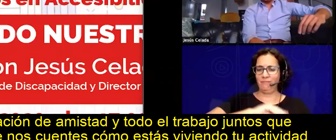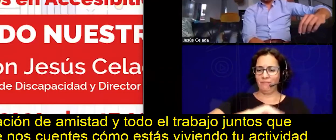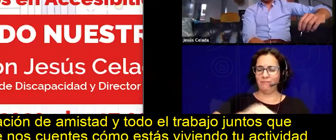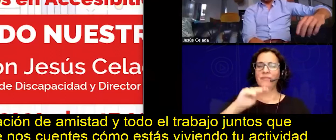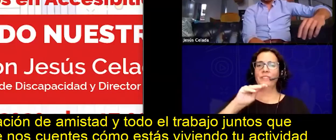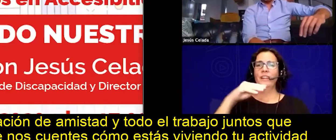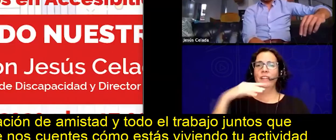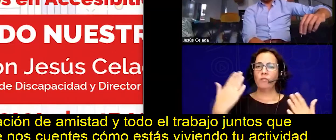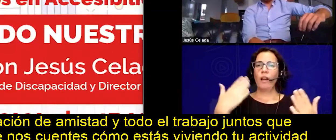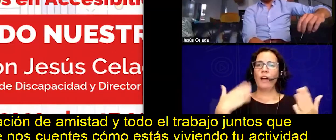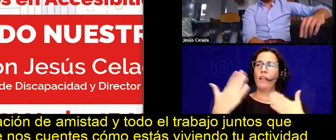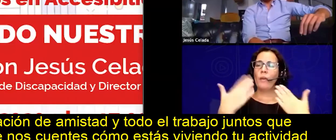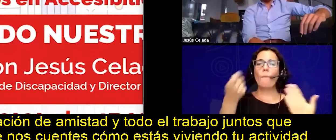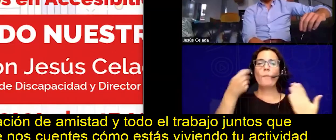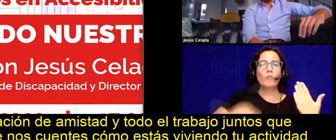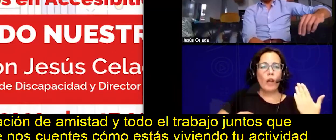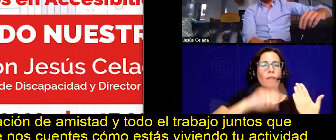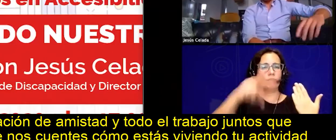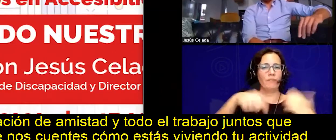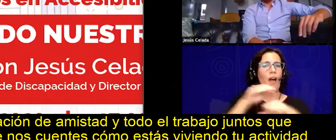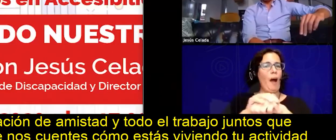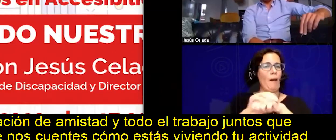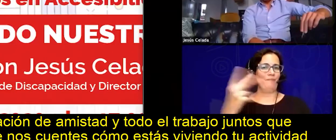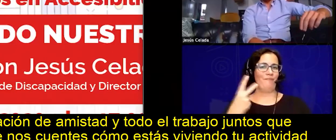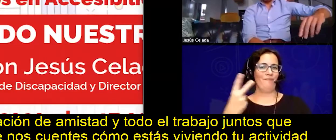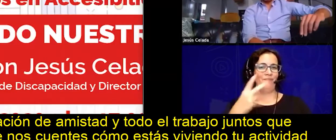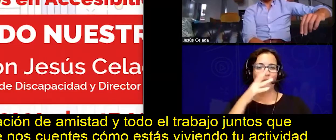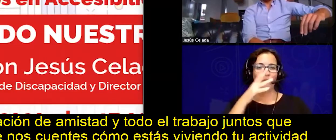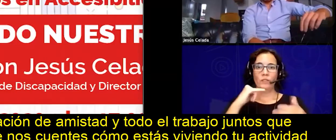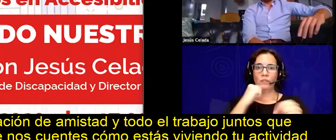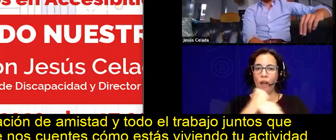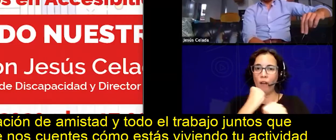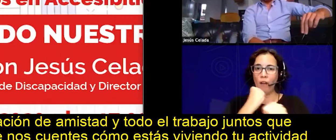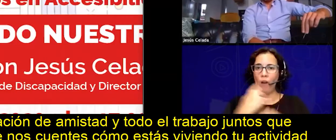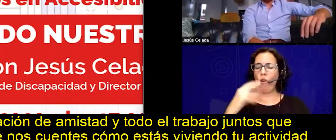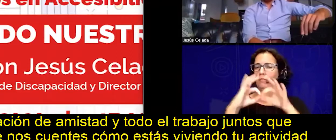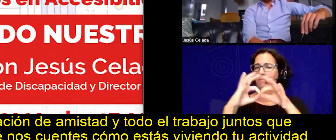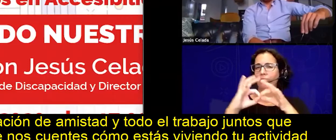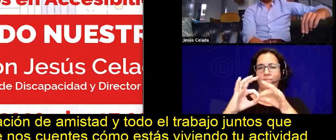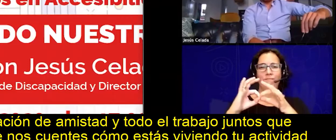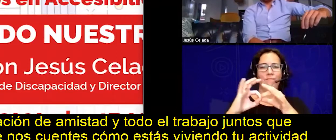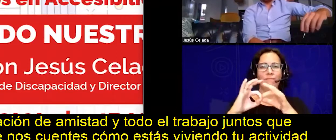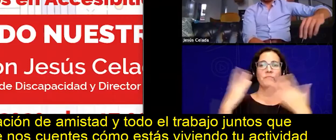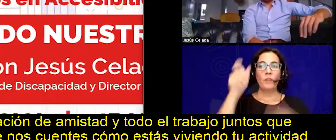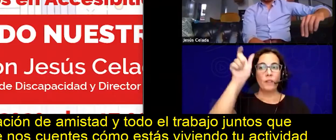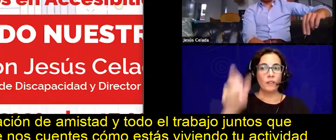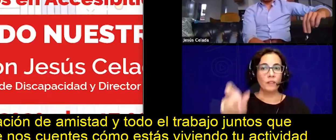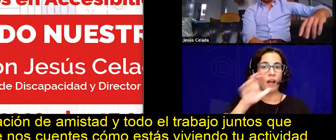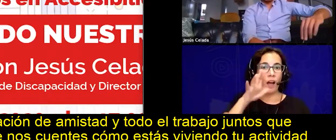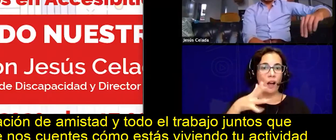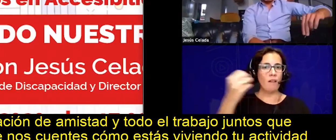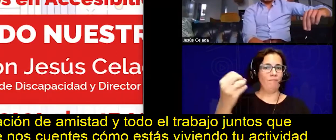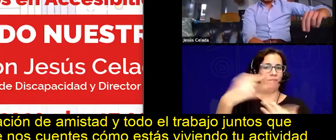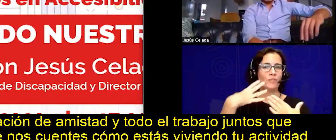relación profesional, una relación de amistad, de todo el trabajo junto que hemos hecho, y bueno, que nos cuentes un poco cómo